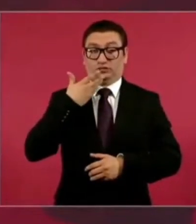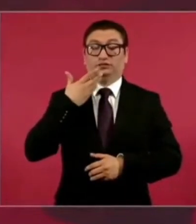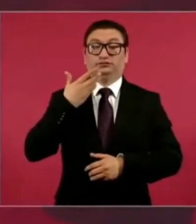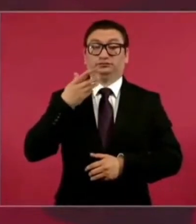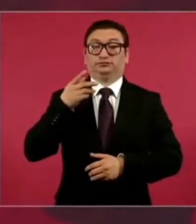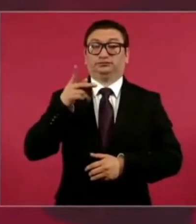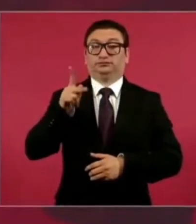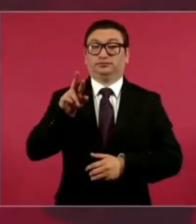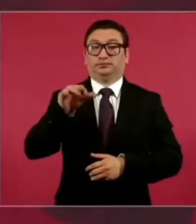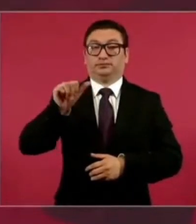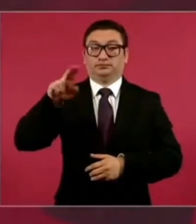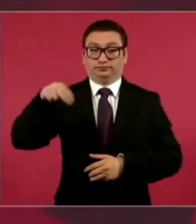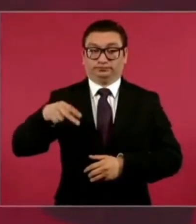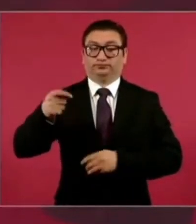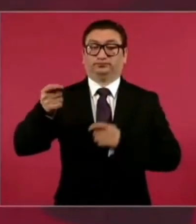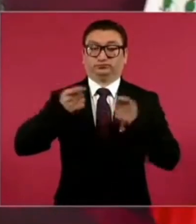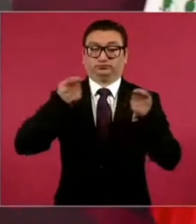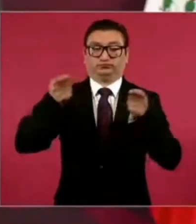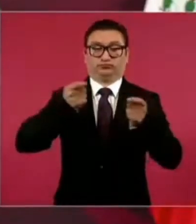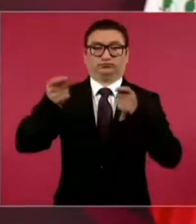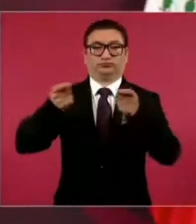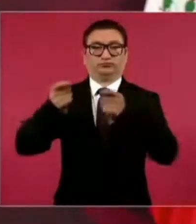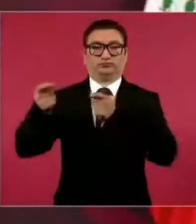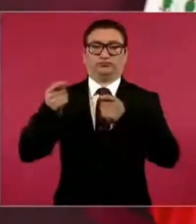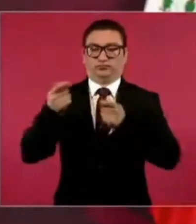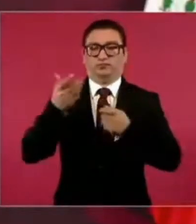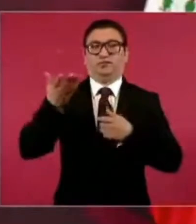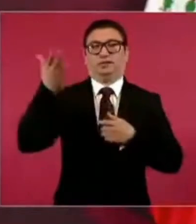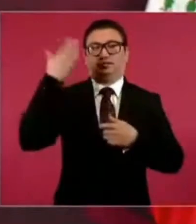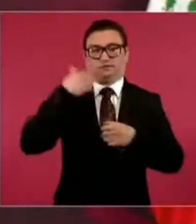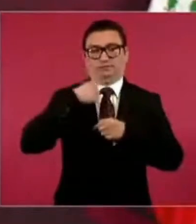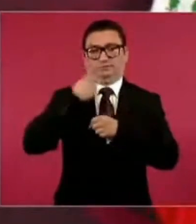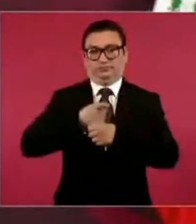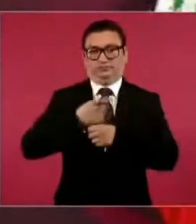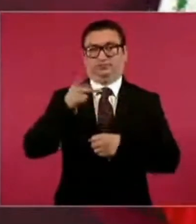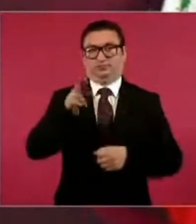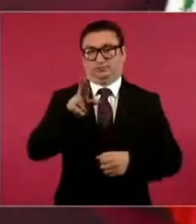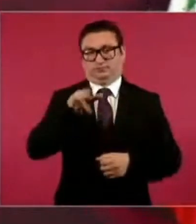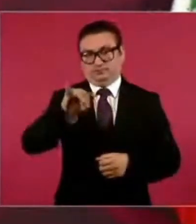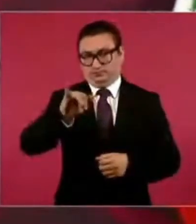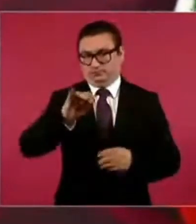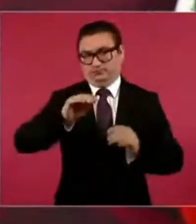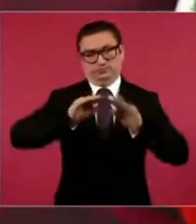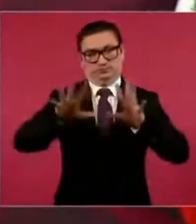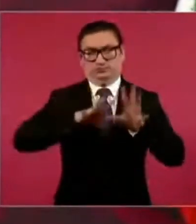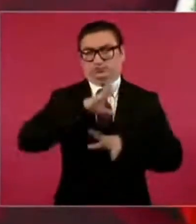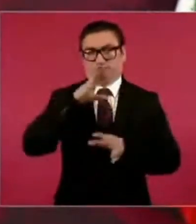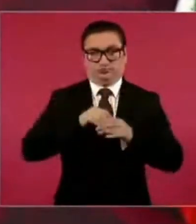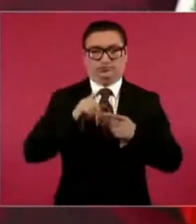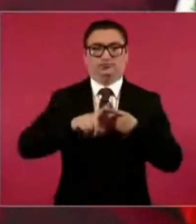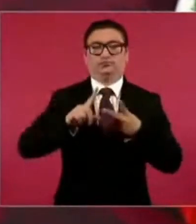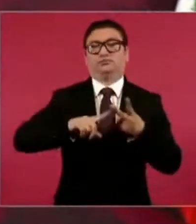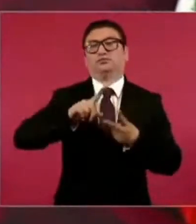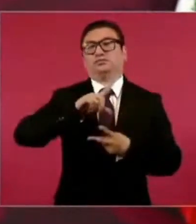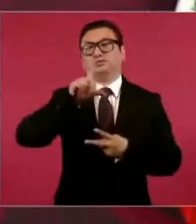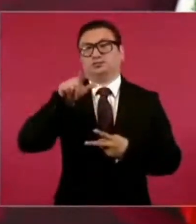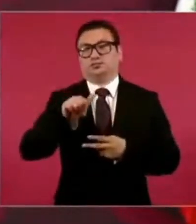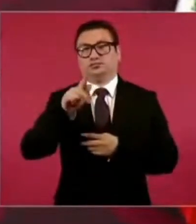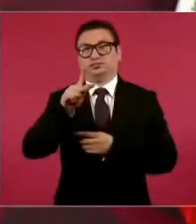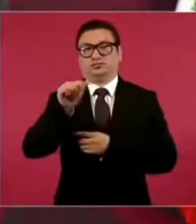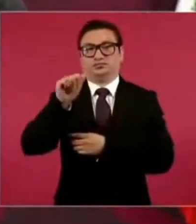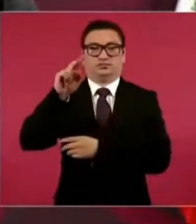el PRIAN, desde luego, primero el PRI en absoluto y luego el PAN,